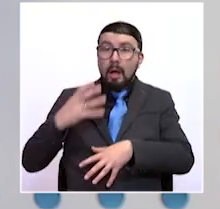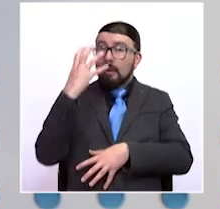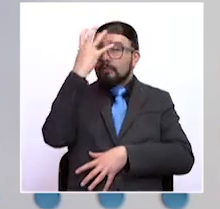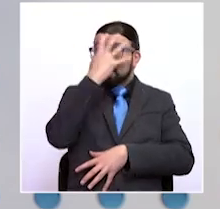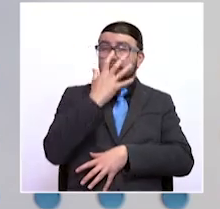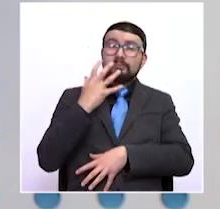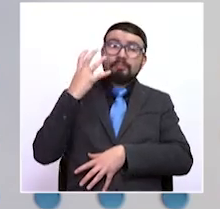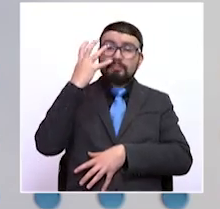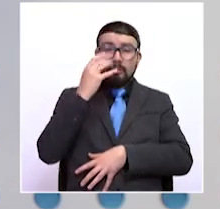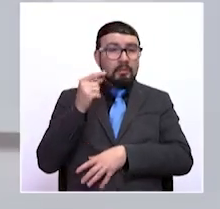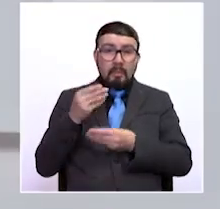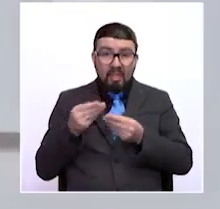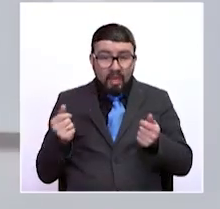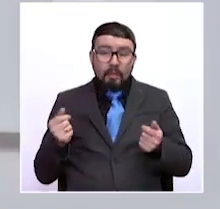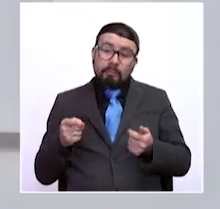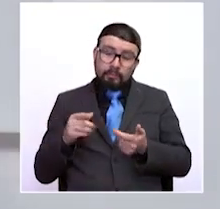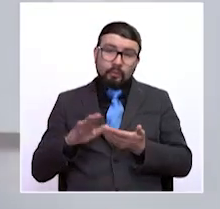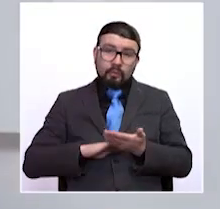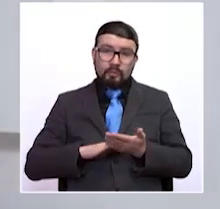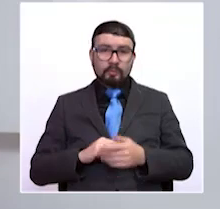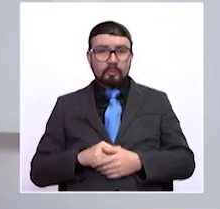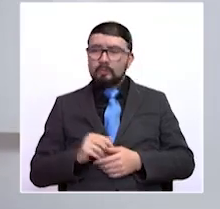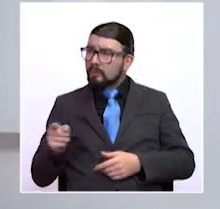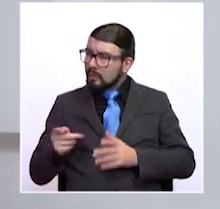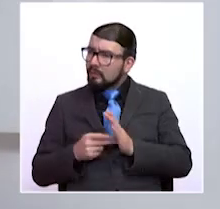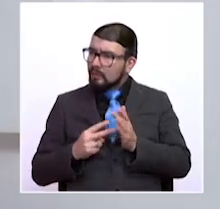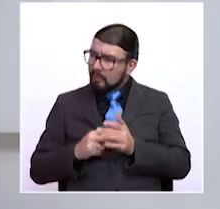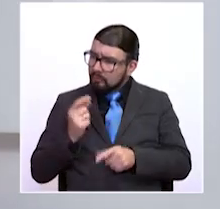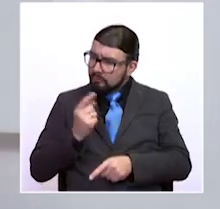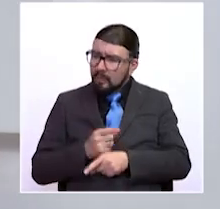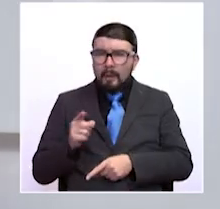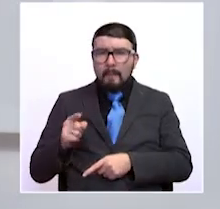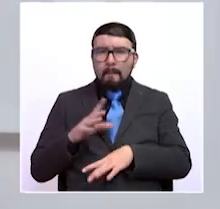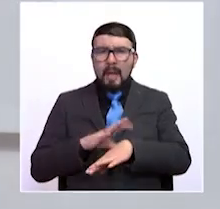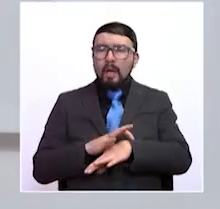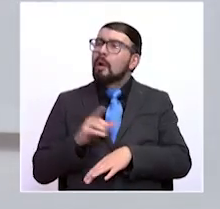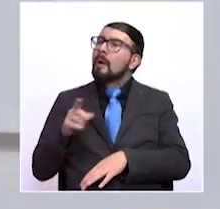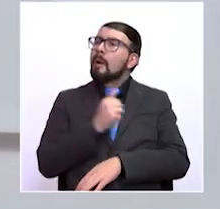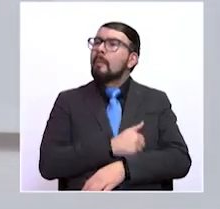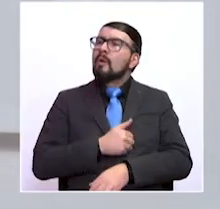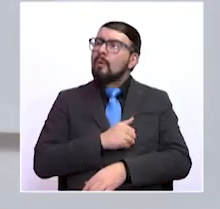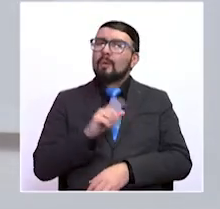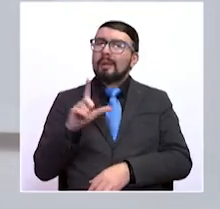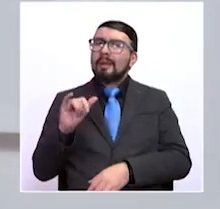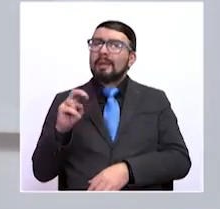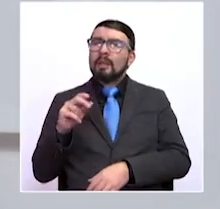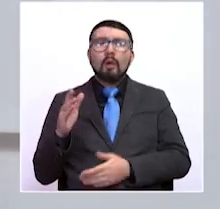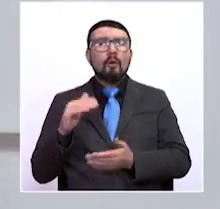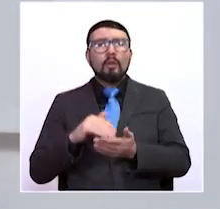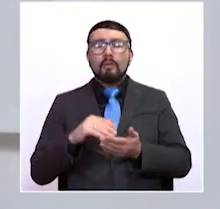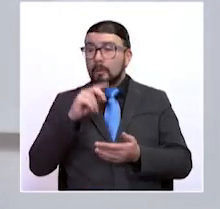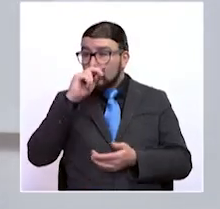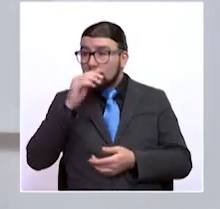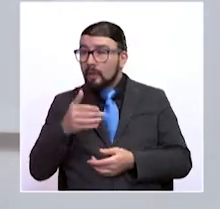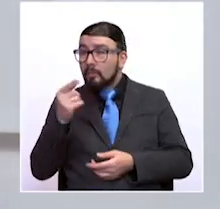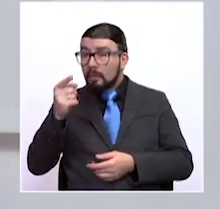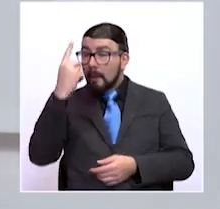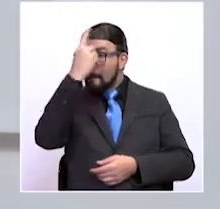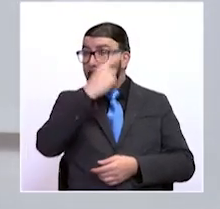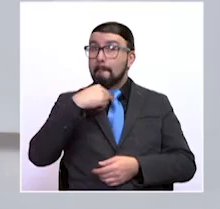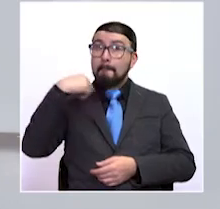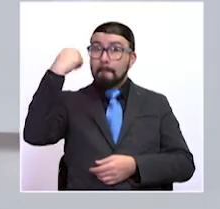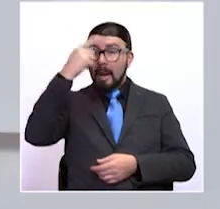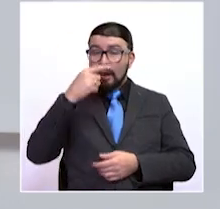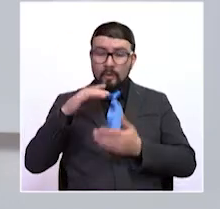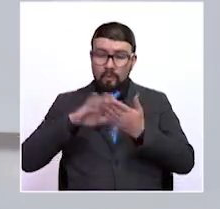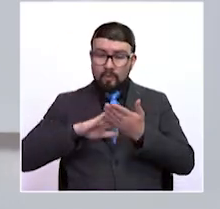ya perdió la piel. Bueno, el diagnóstico es clínico. Y si me regresa esa imagen, Lina, por favor, de la cara del niño, uno podría decir que en la